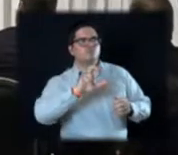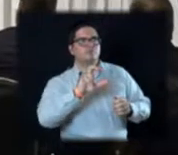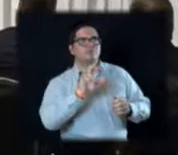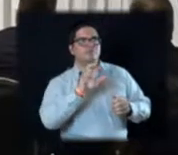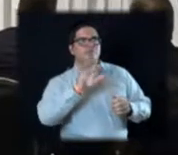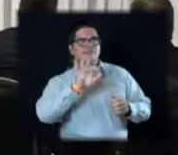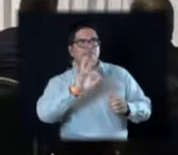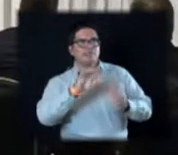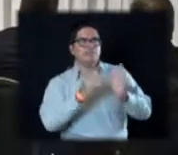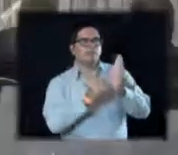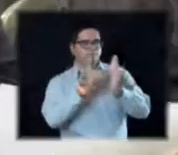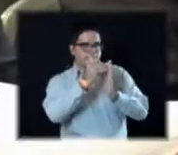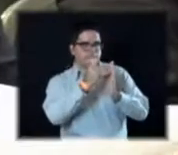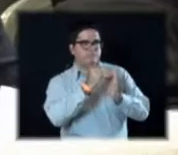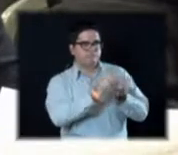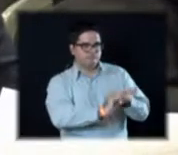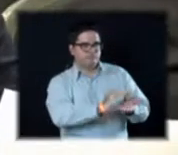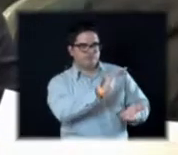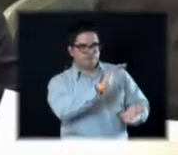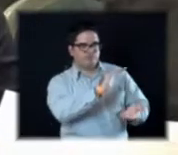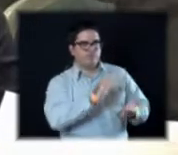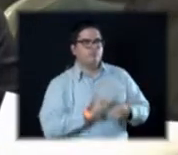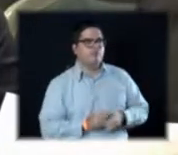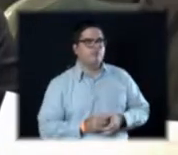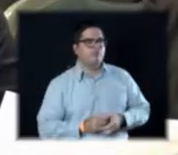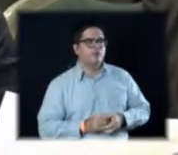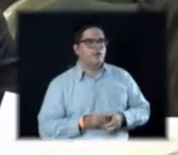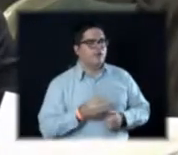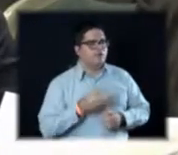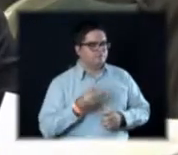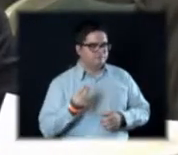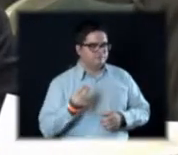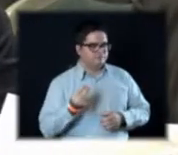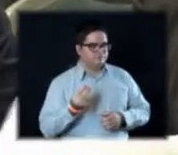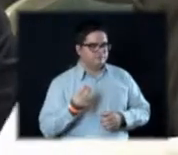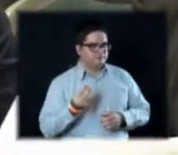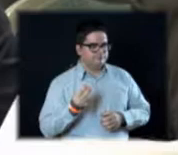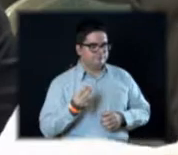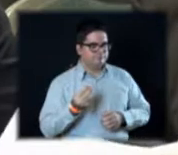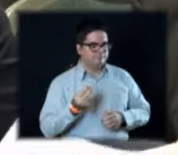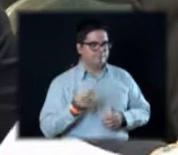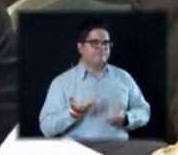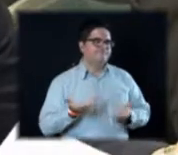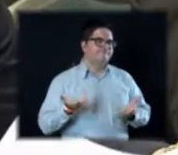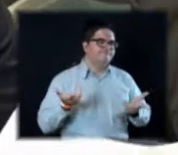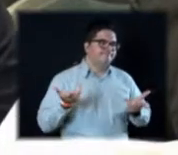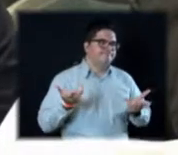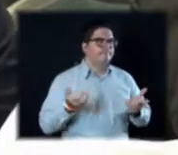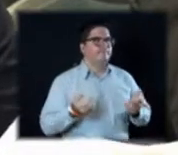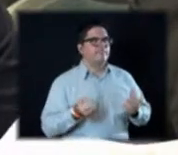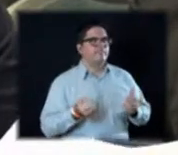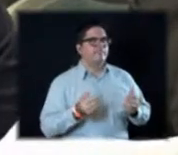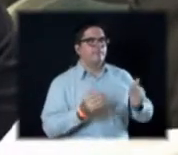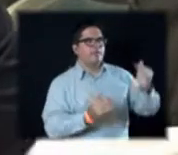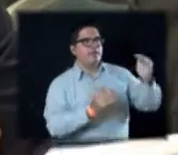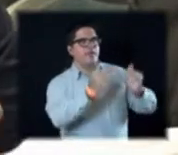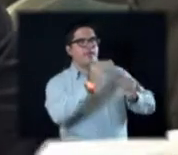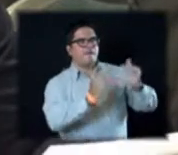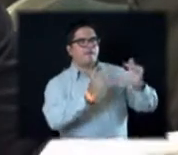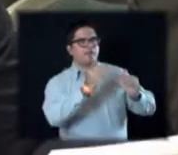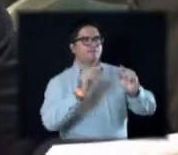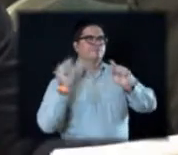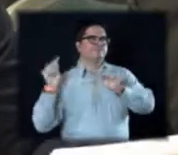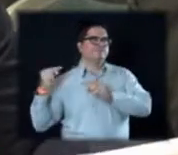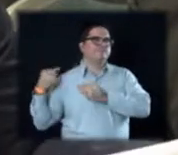390 millones punto 9 para octubre 31. Es básicamente un balance que ha estado